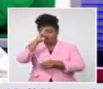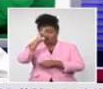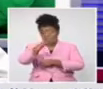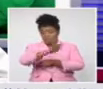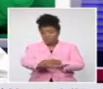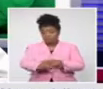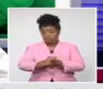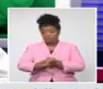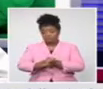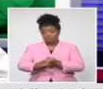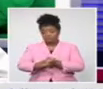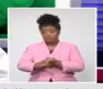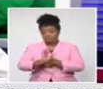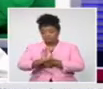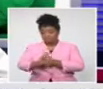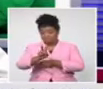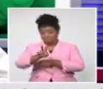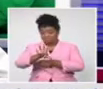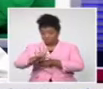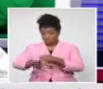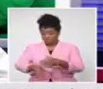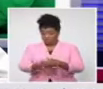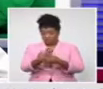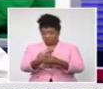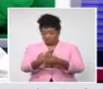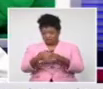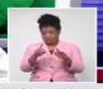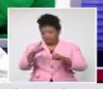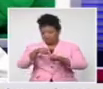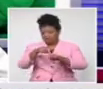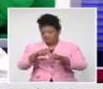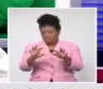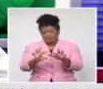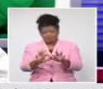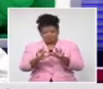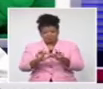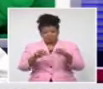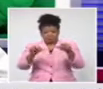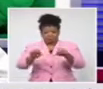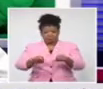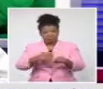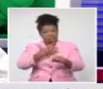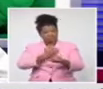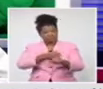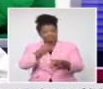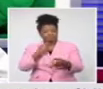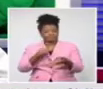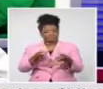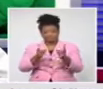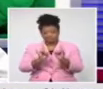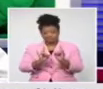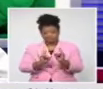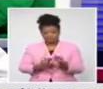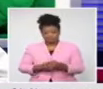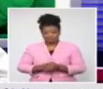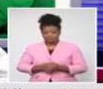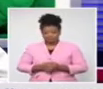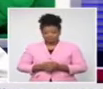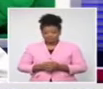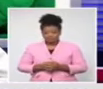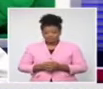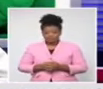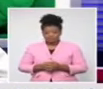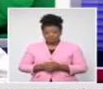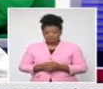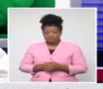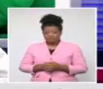una parte de ellos en terapia intensiva, pues lamentablemente fallece este paciente.